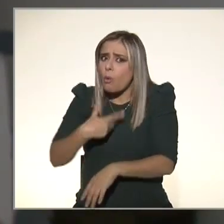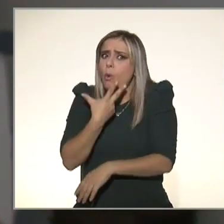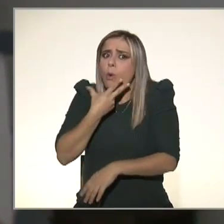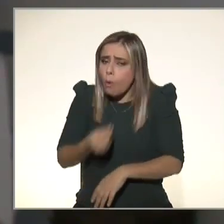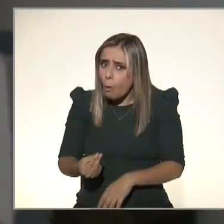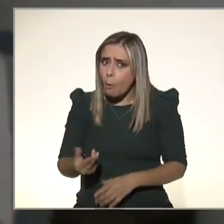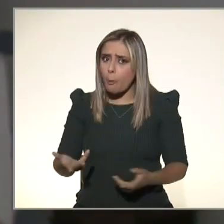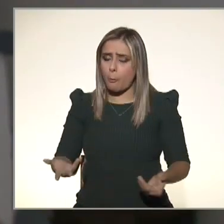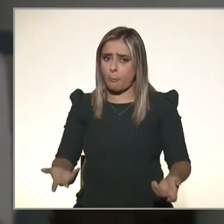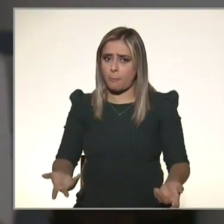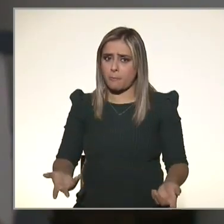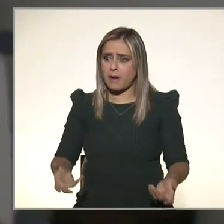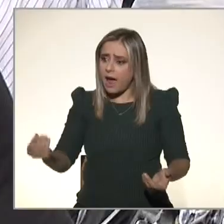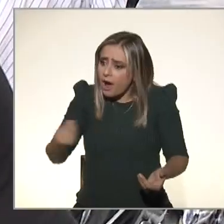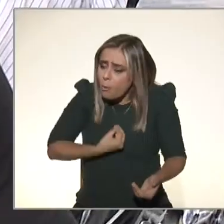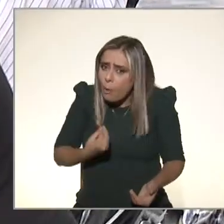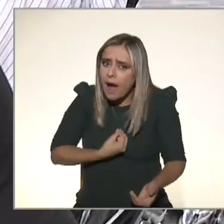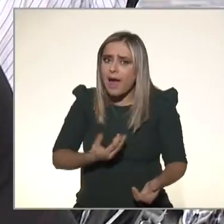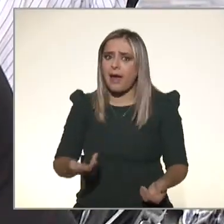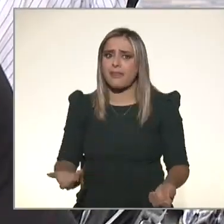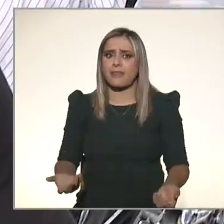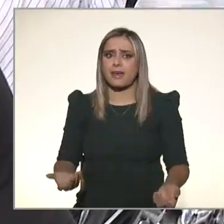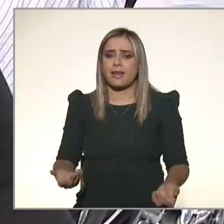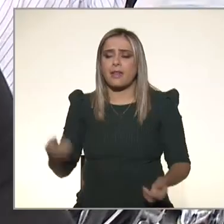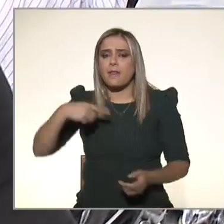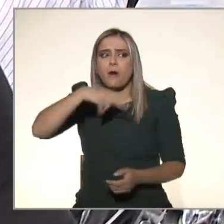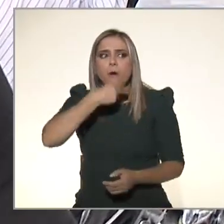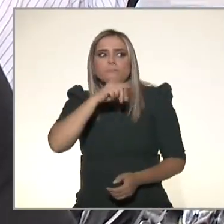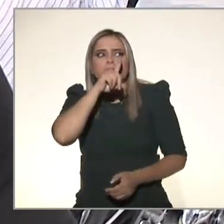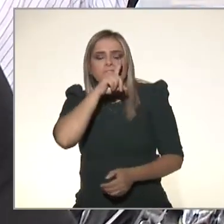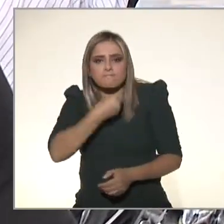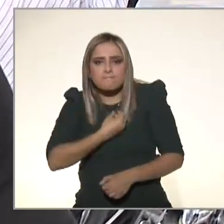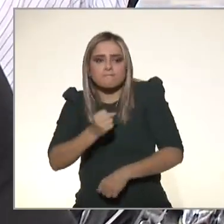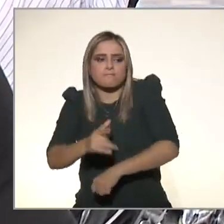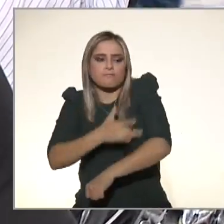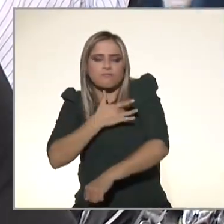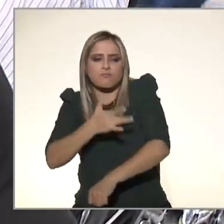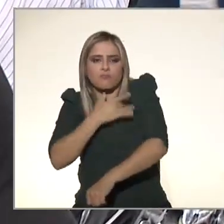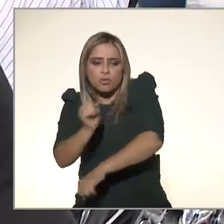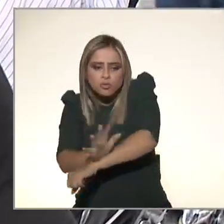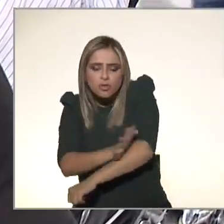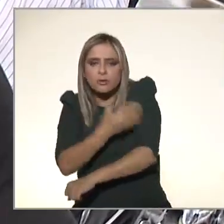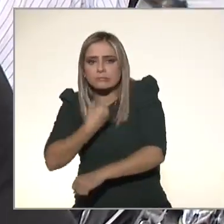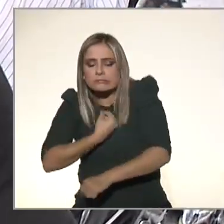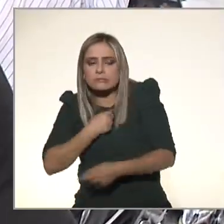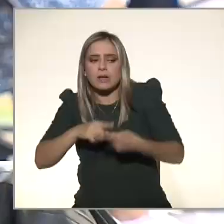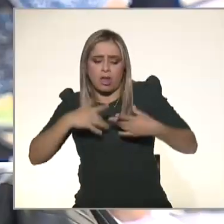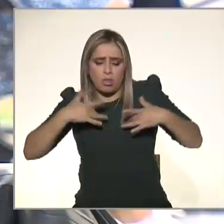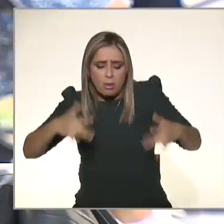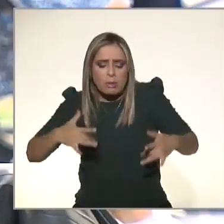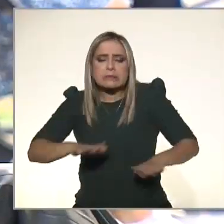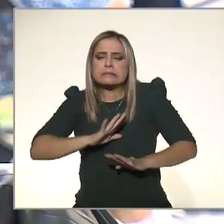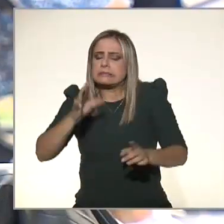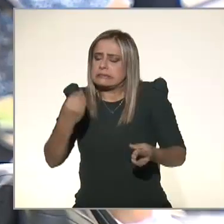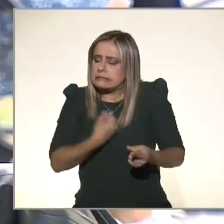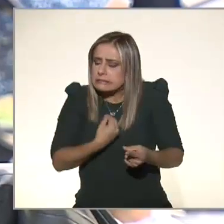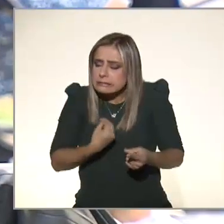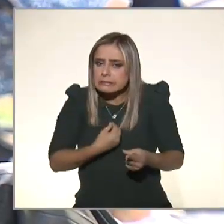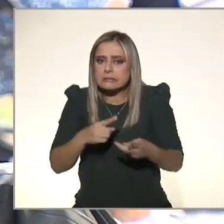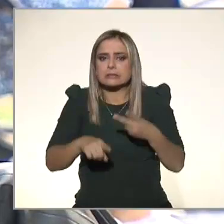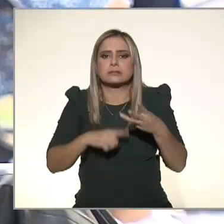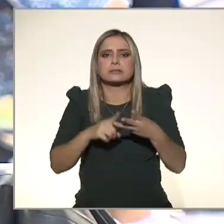del machismo. Aguántate. Nos aguantamos emociones, nos aguantamos dolor físico, nos